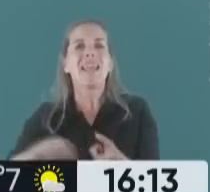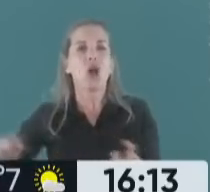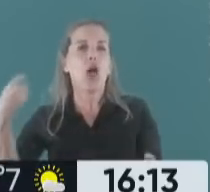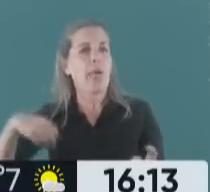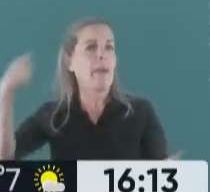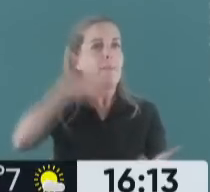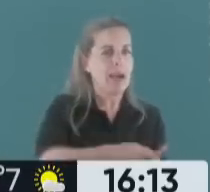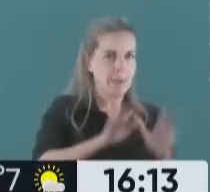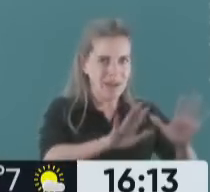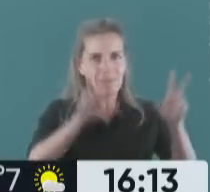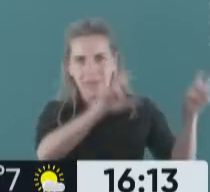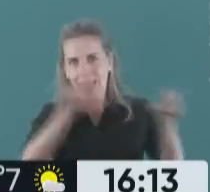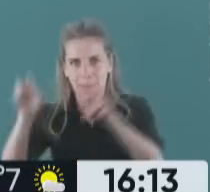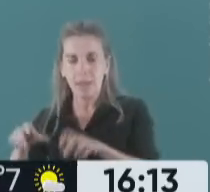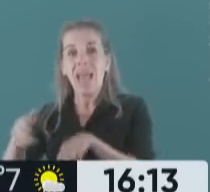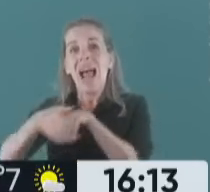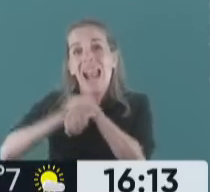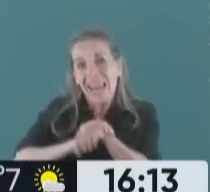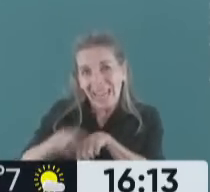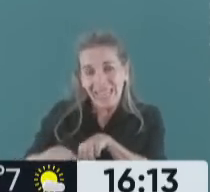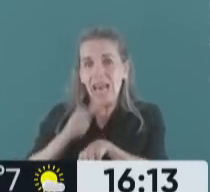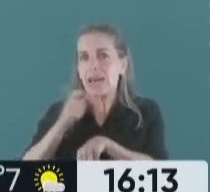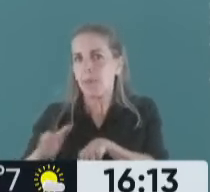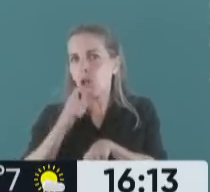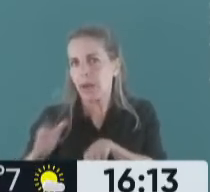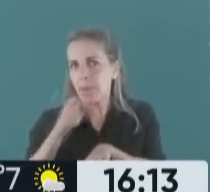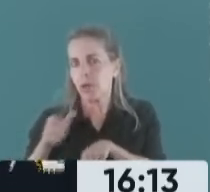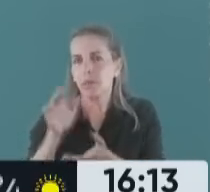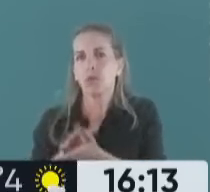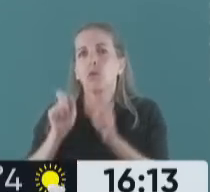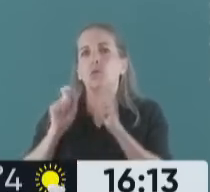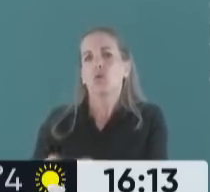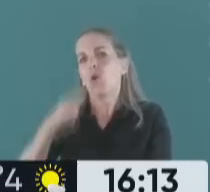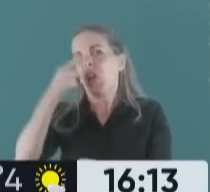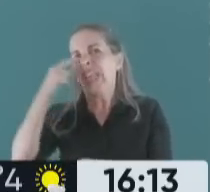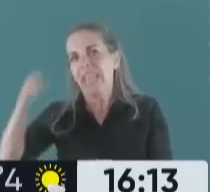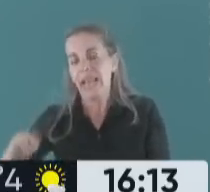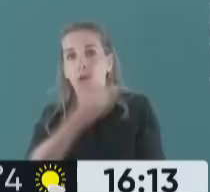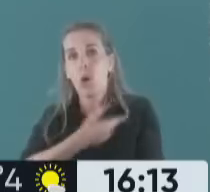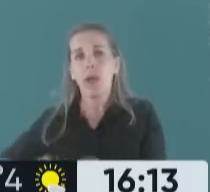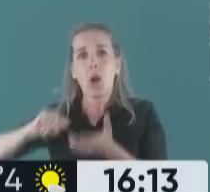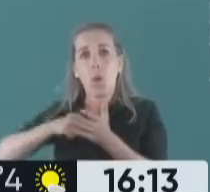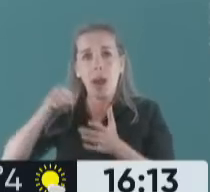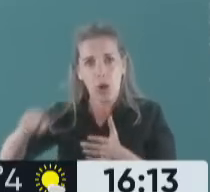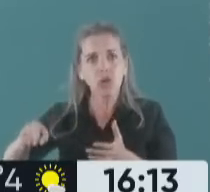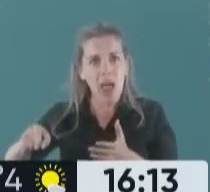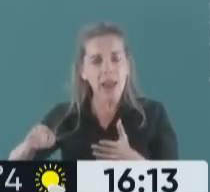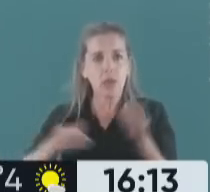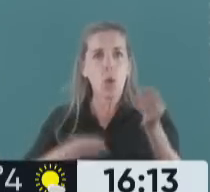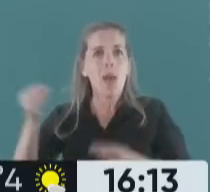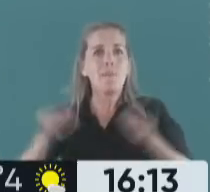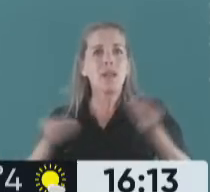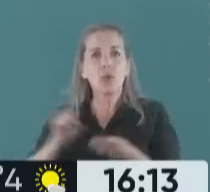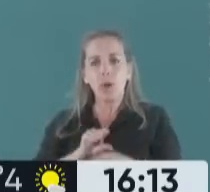Rodríguez Larreta mide marketing y contesta con respecto a eso, ¿no? El gobierno de la Ciudad de Buenos Aires, que dedica una parte enorme de su